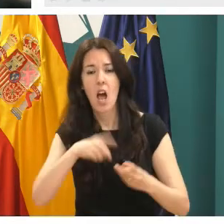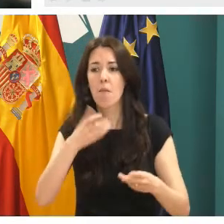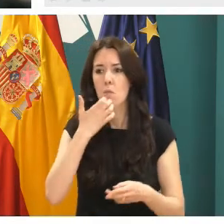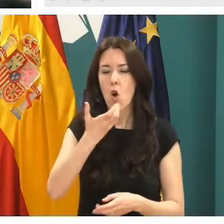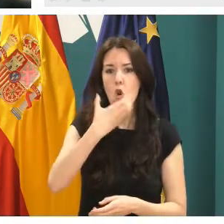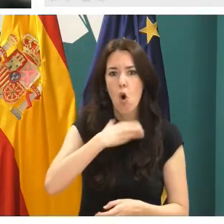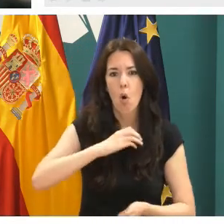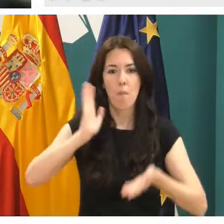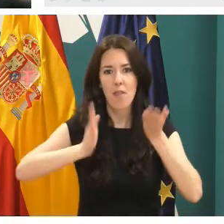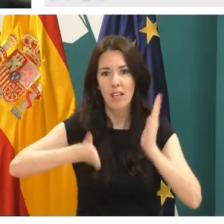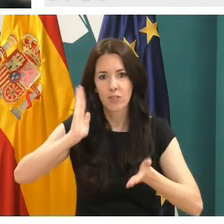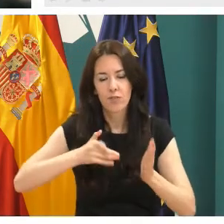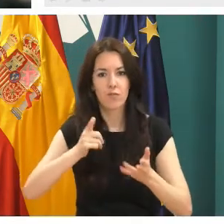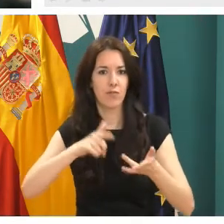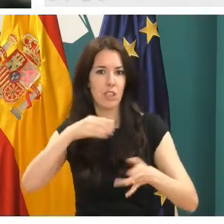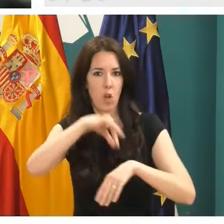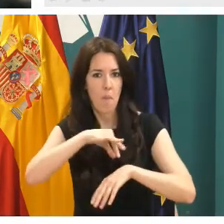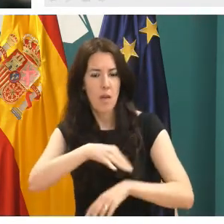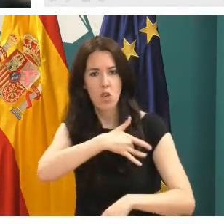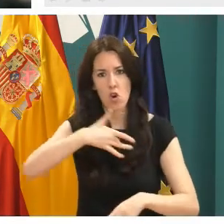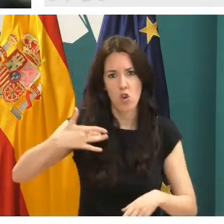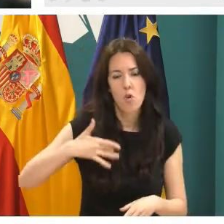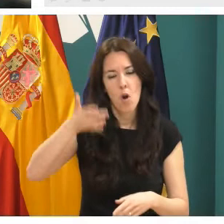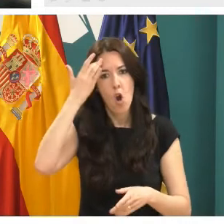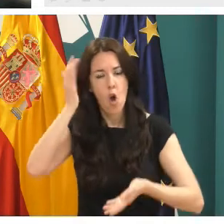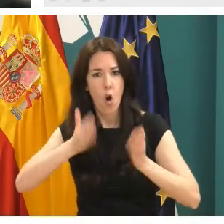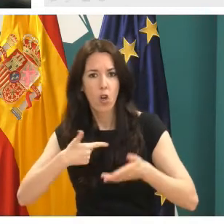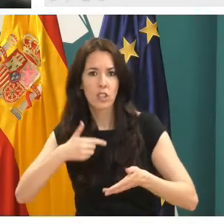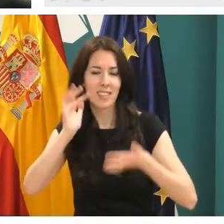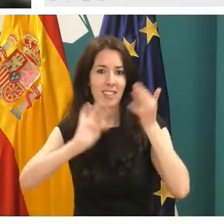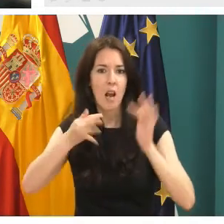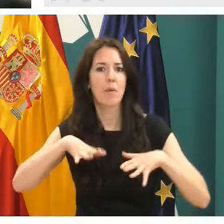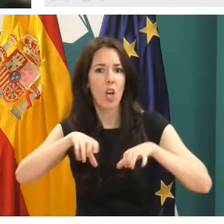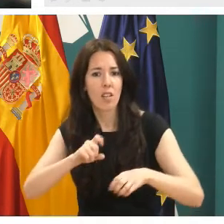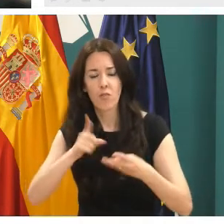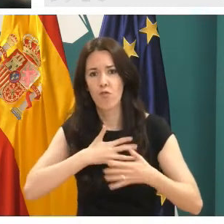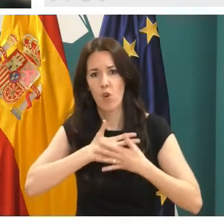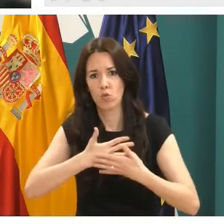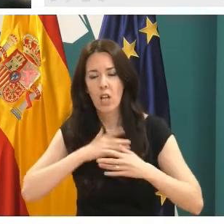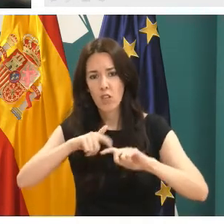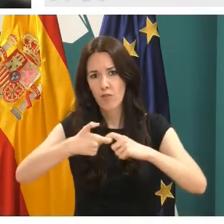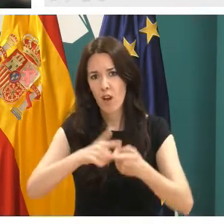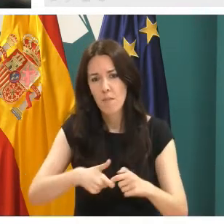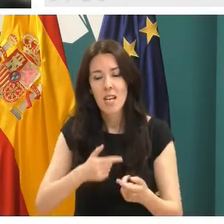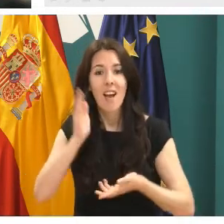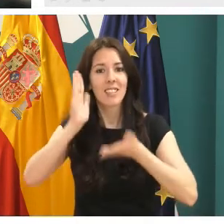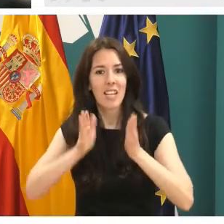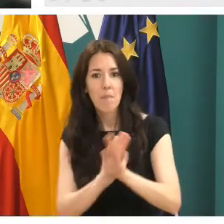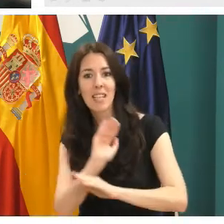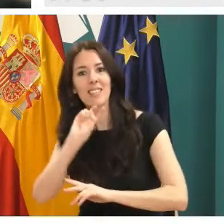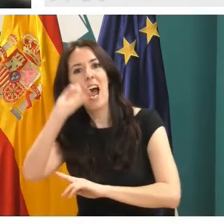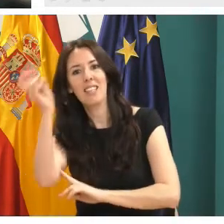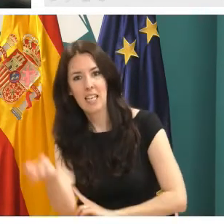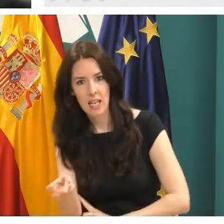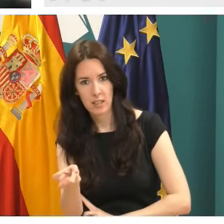logopedas, fisios, médicos, neumólogos, neurólogos, terapeutas ocupacionales, voluntarios, familias, terapias alternativas y,